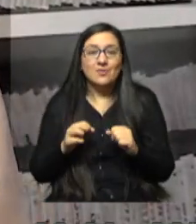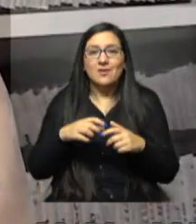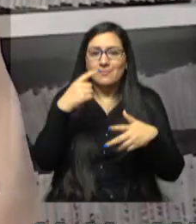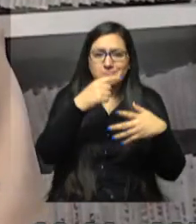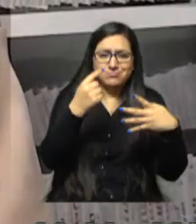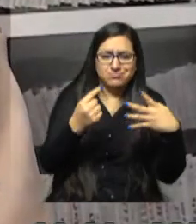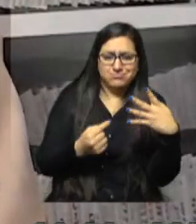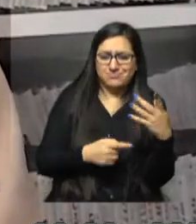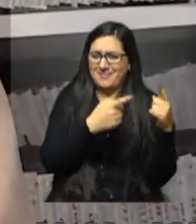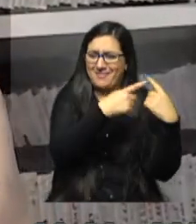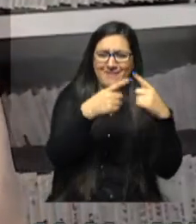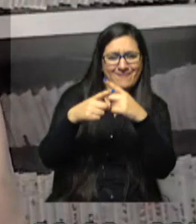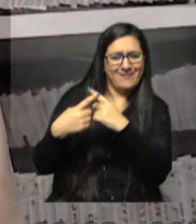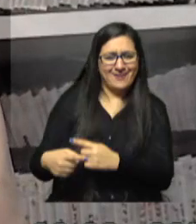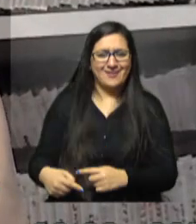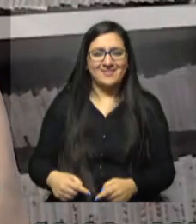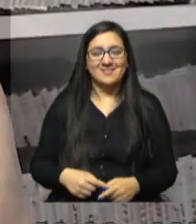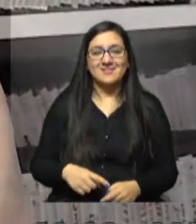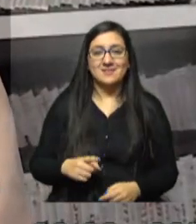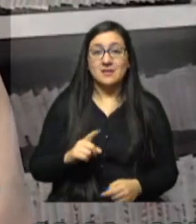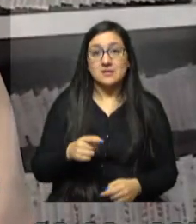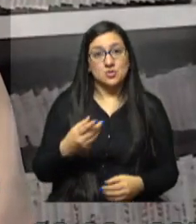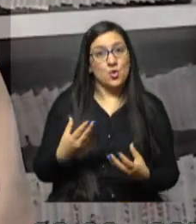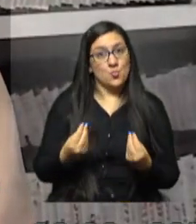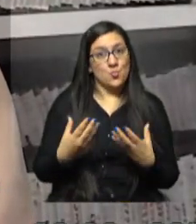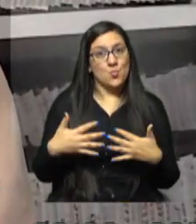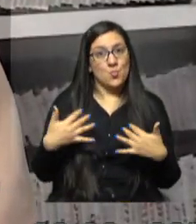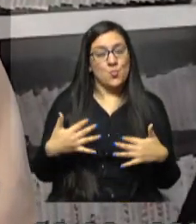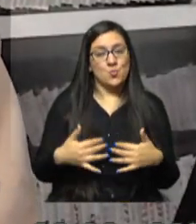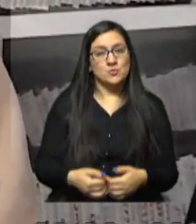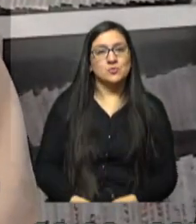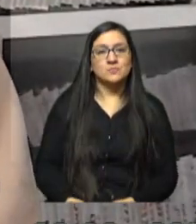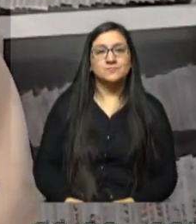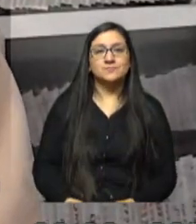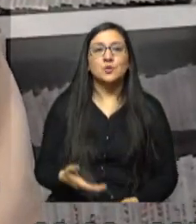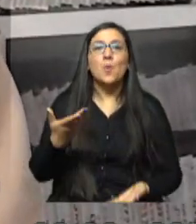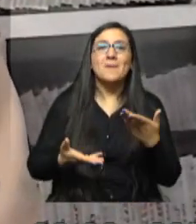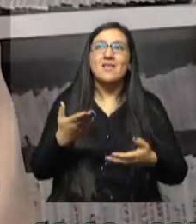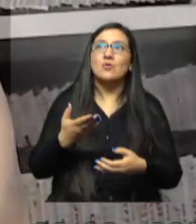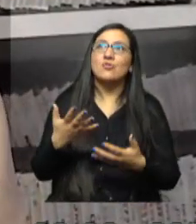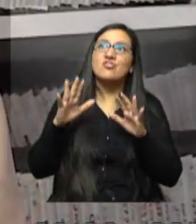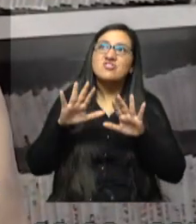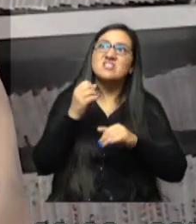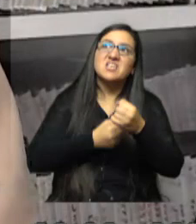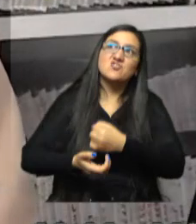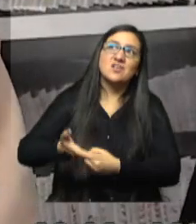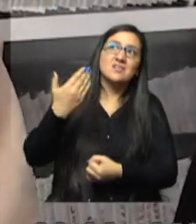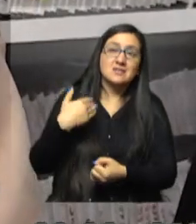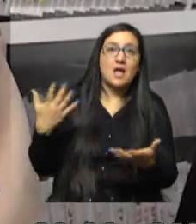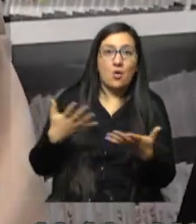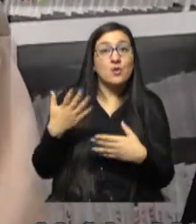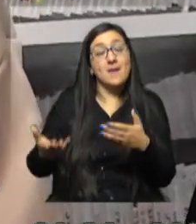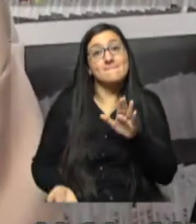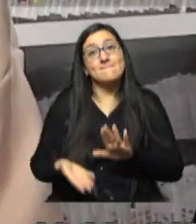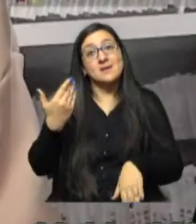temáticas que se abordan en el cine nacional, que es superior a lo que se podía ver antes, por ejemplo, hace 10, 15 años. Sí, yo pienso que